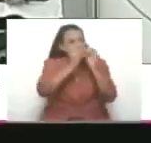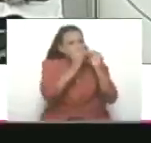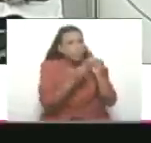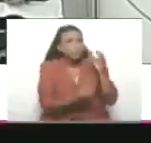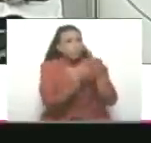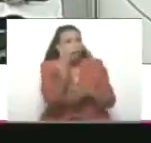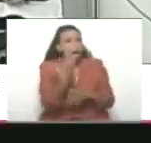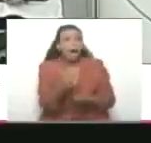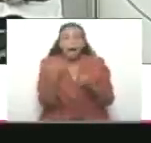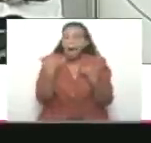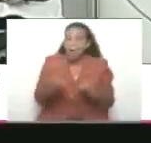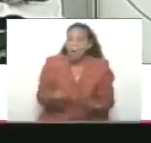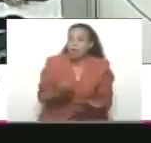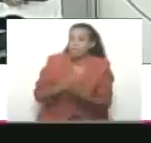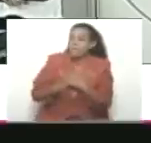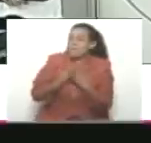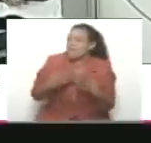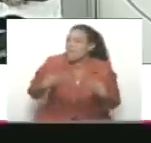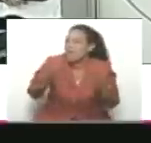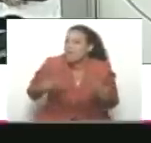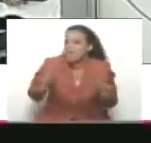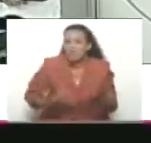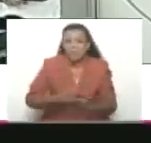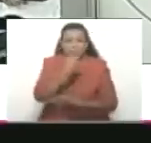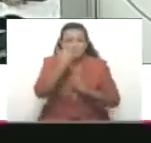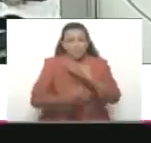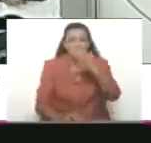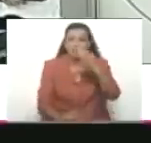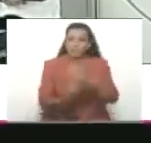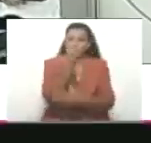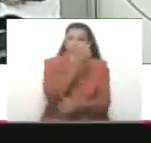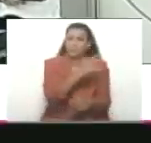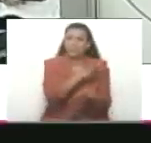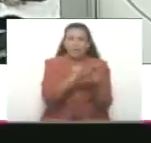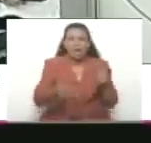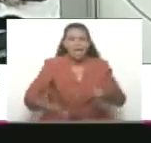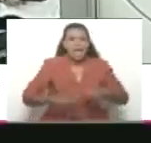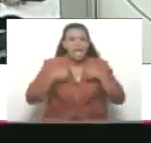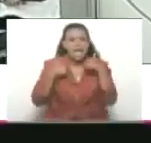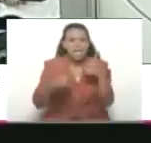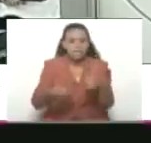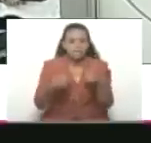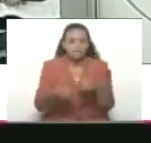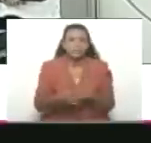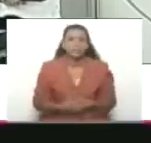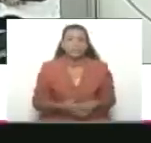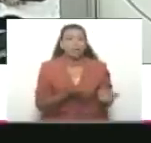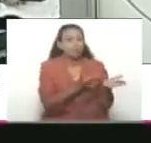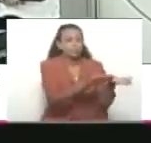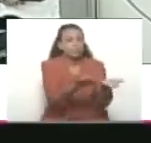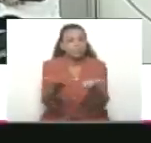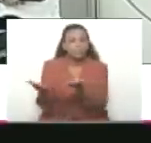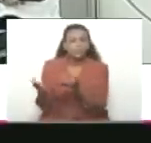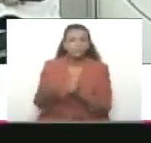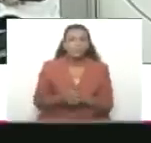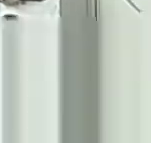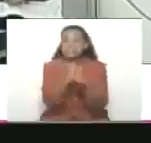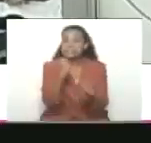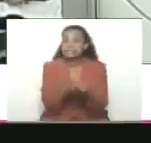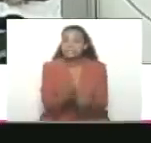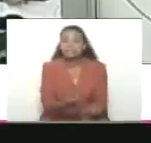y feliz de ser parte de este hermoso proyecto gracias a usted por darnos la oportunidad de estar aquí con este pueblo y para